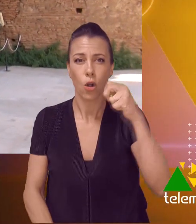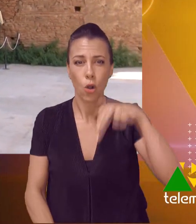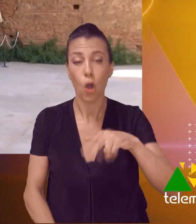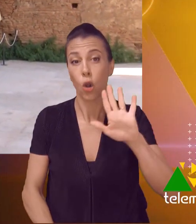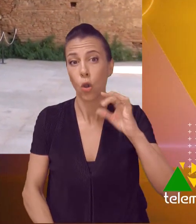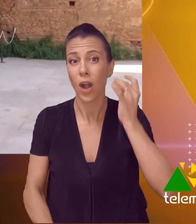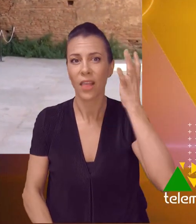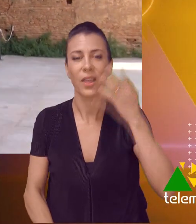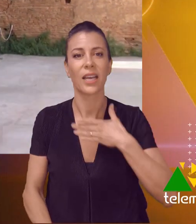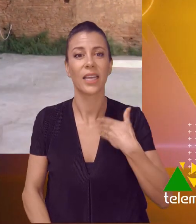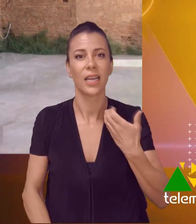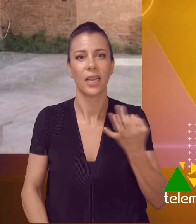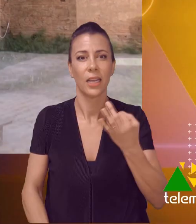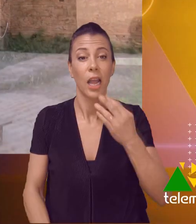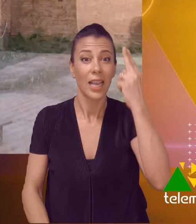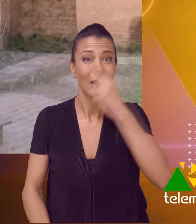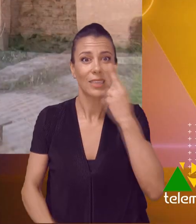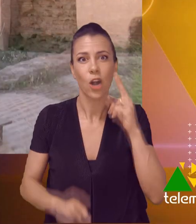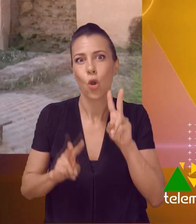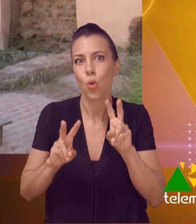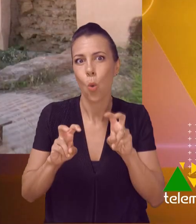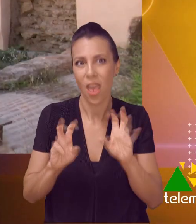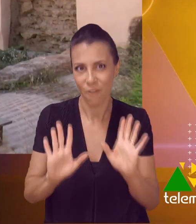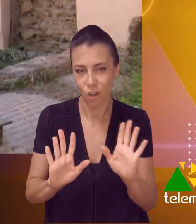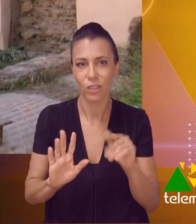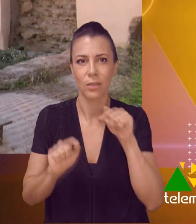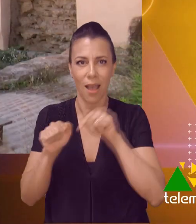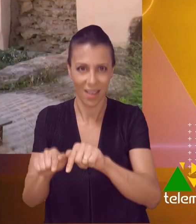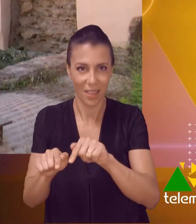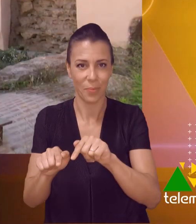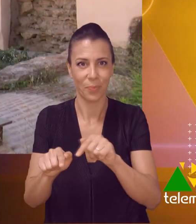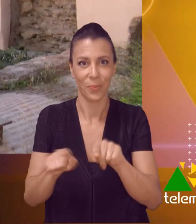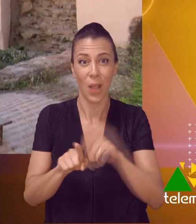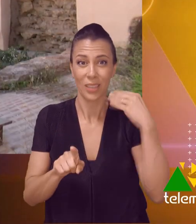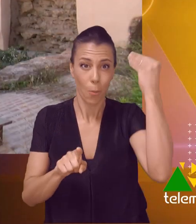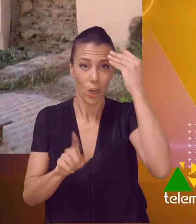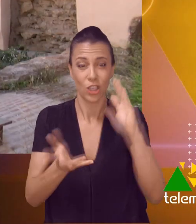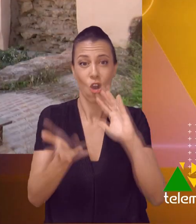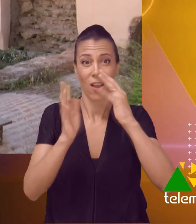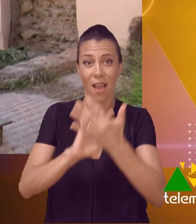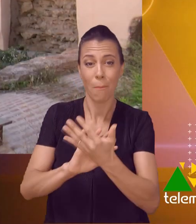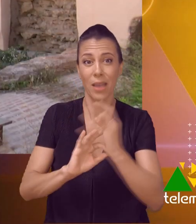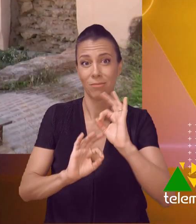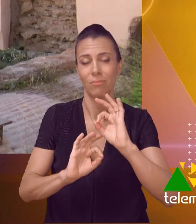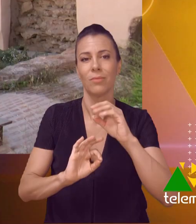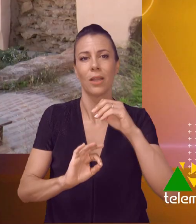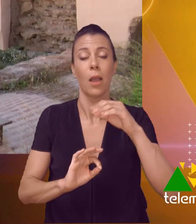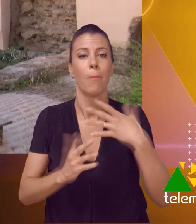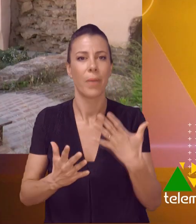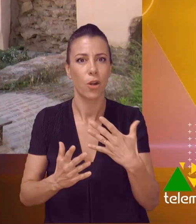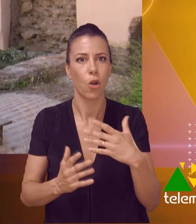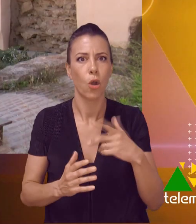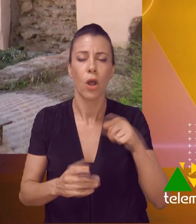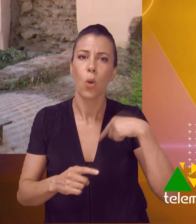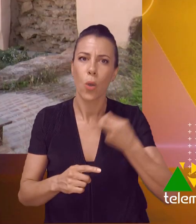de enterrar aquí a los cristianos nuevos, a los moriscos y cristianos nuevos. Como es este solar magnífico del cementerio, y